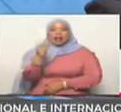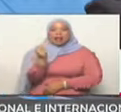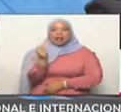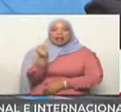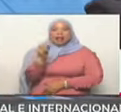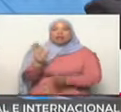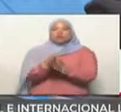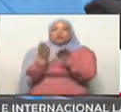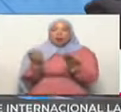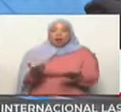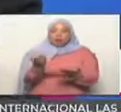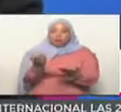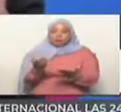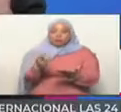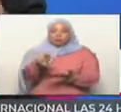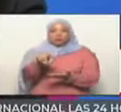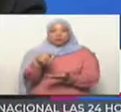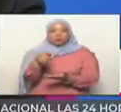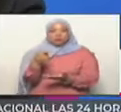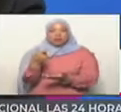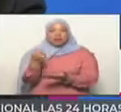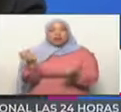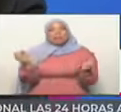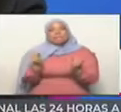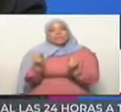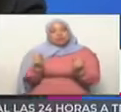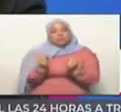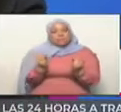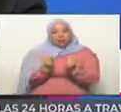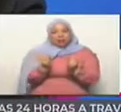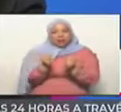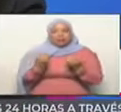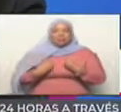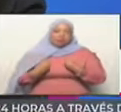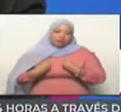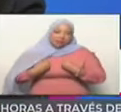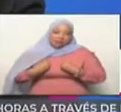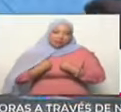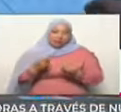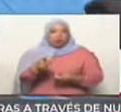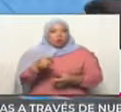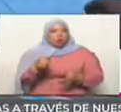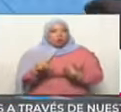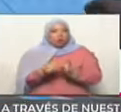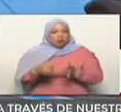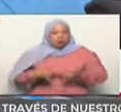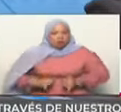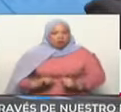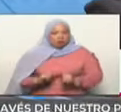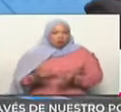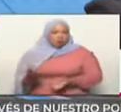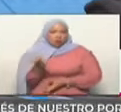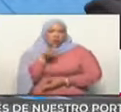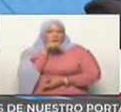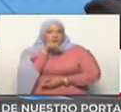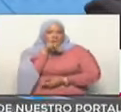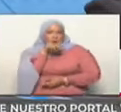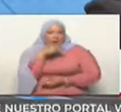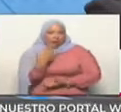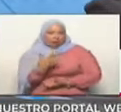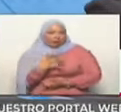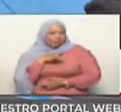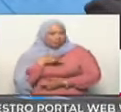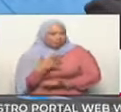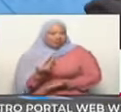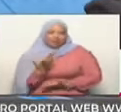familia de Río Caribe. Un oriental infiltrado en Mérida. Sí, sí, sí. Por eso que la gente me pregunta, un gocho negro como que no cuadra mucho. Ahora sí soy,